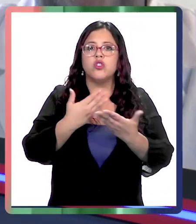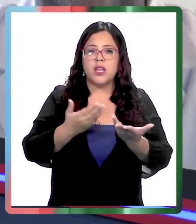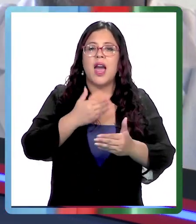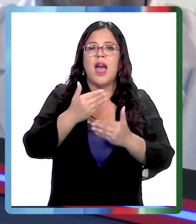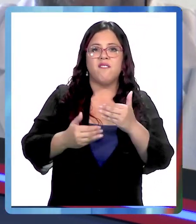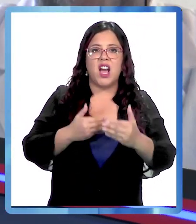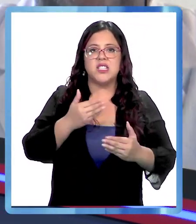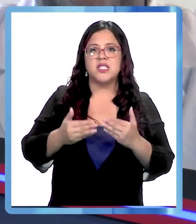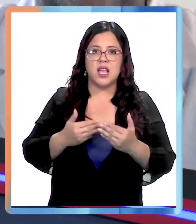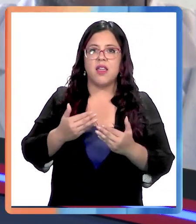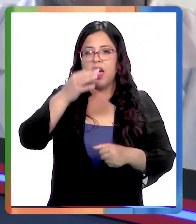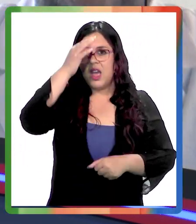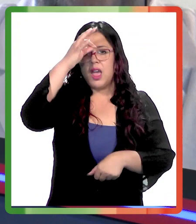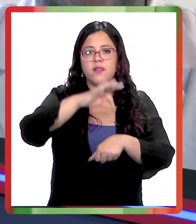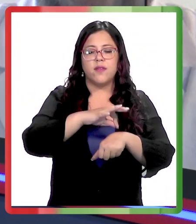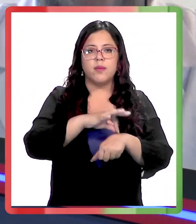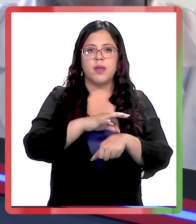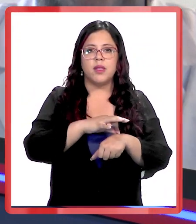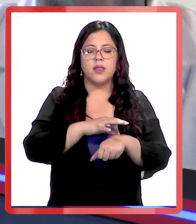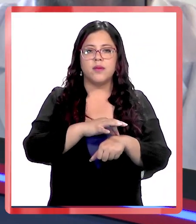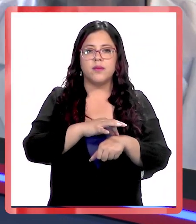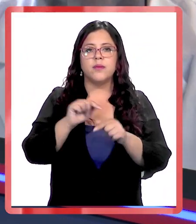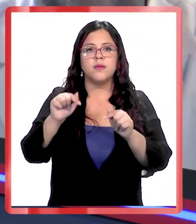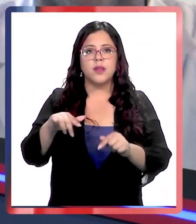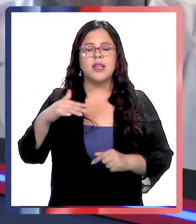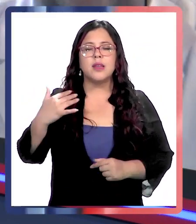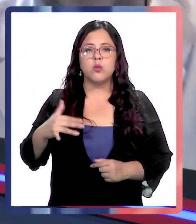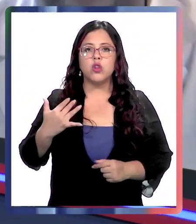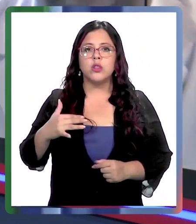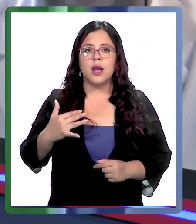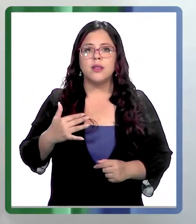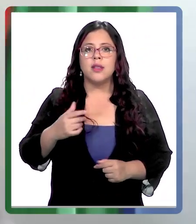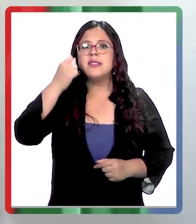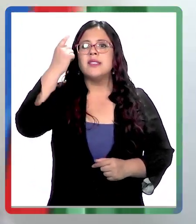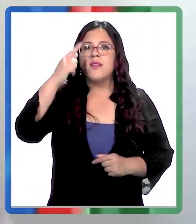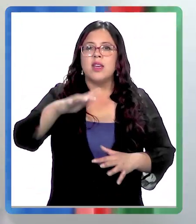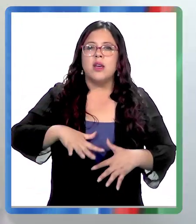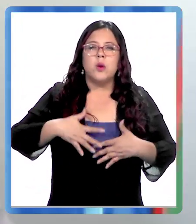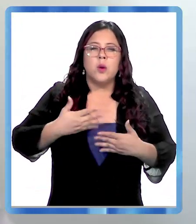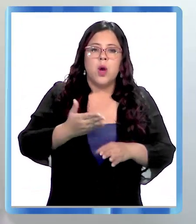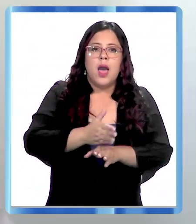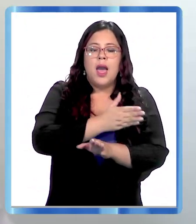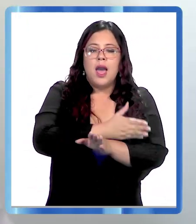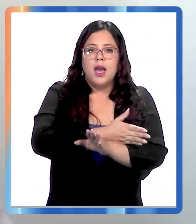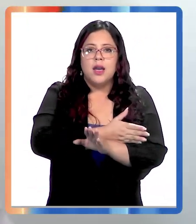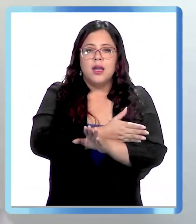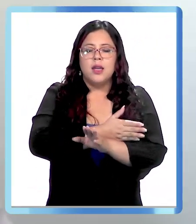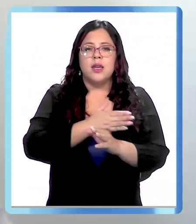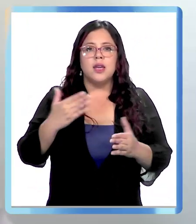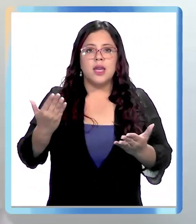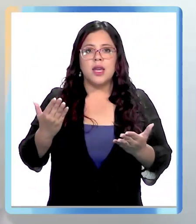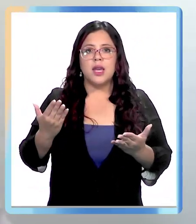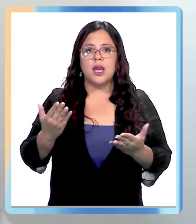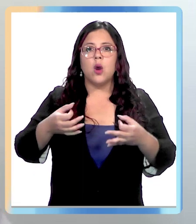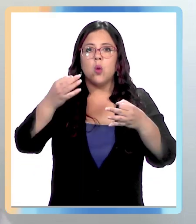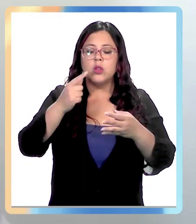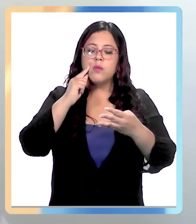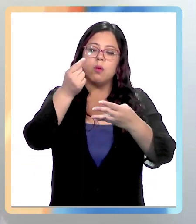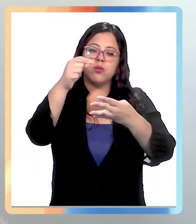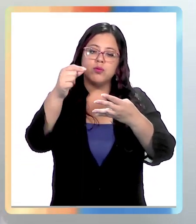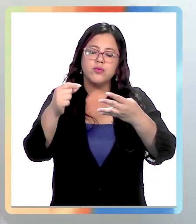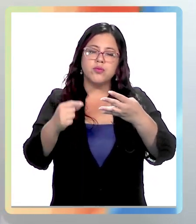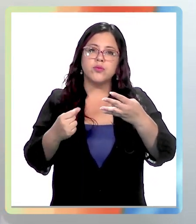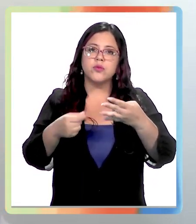darse cuenta que a lo mejor podría estar teniendo problemas de colon? Bueno, ahí hay dos situaciones de las que podríamos